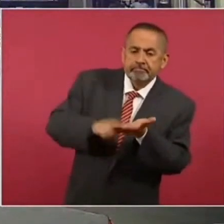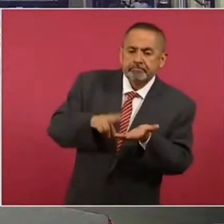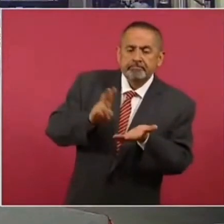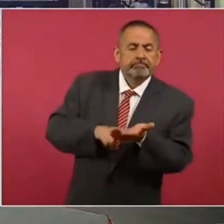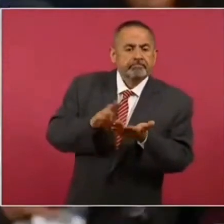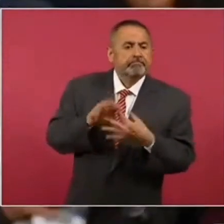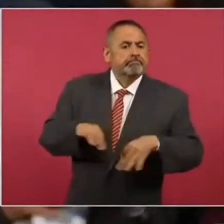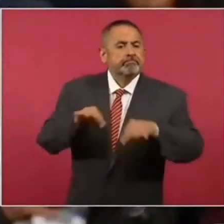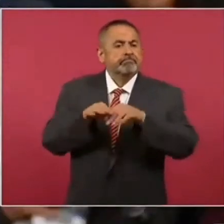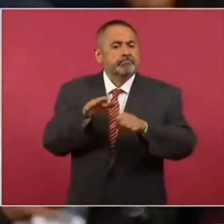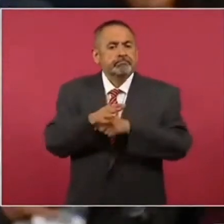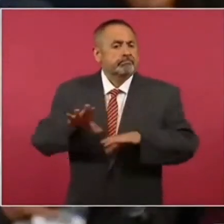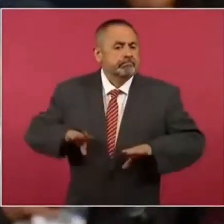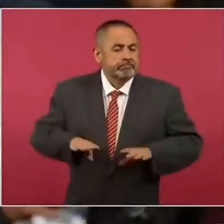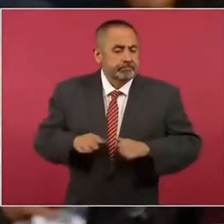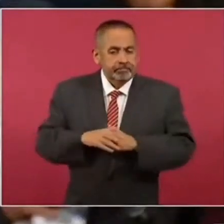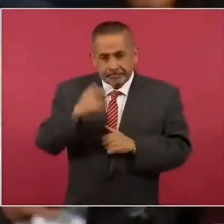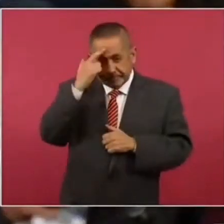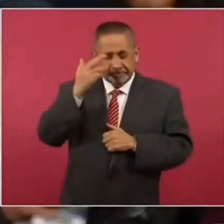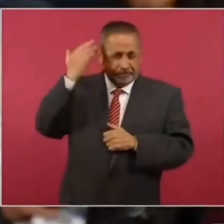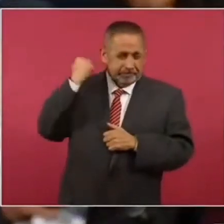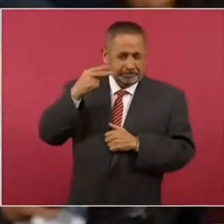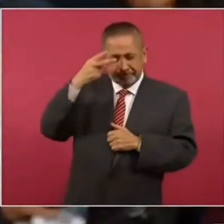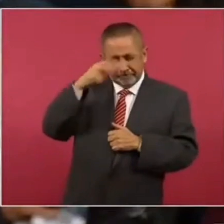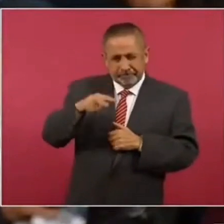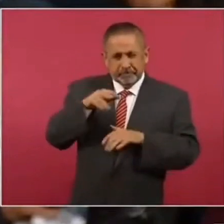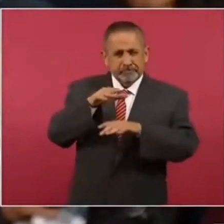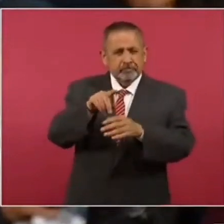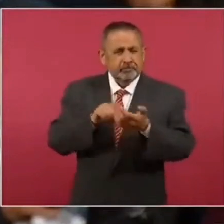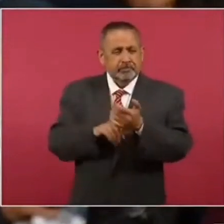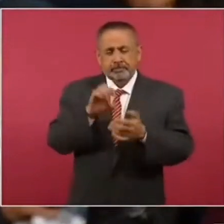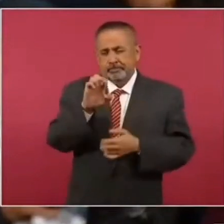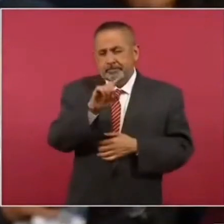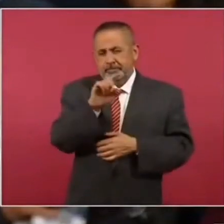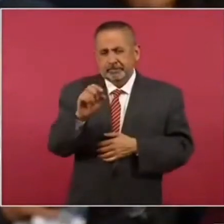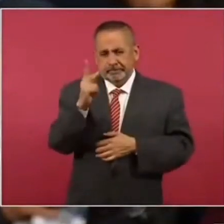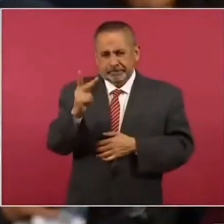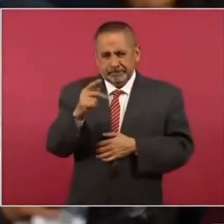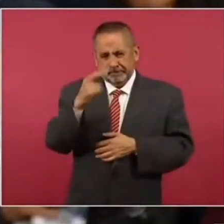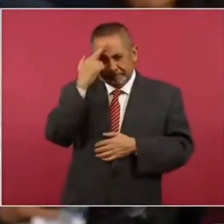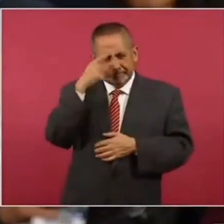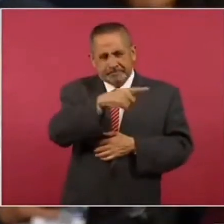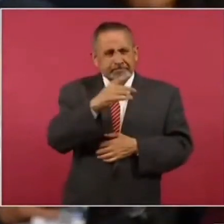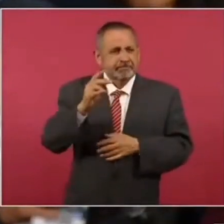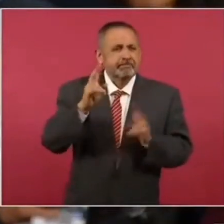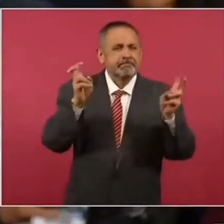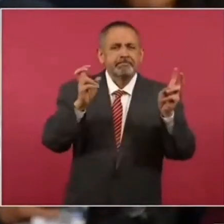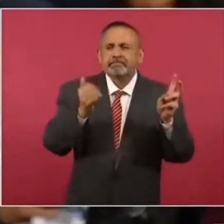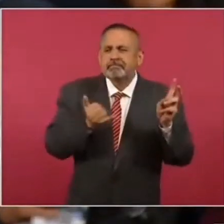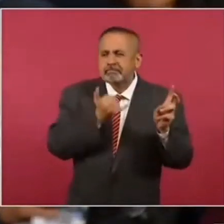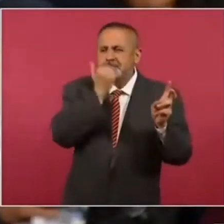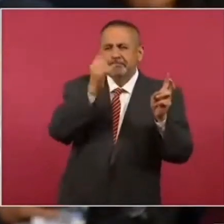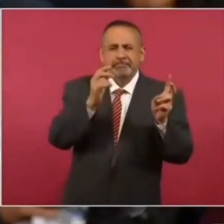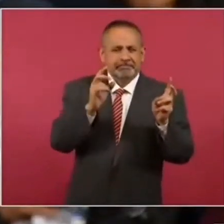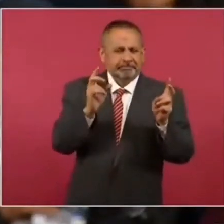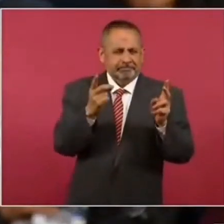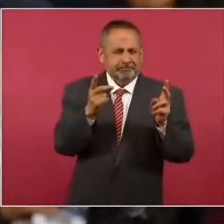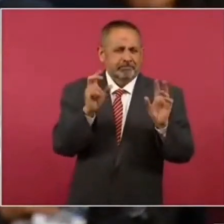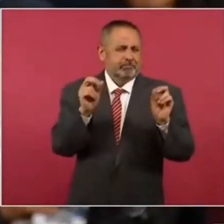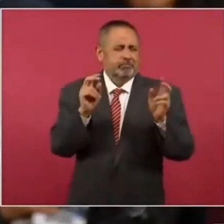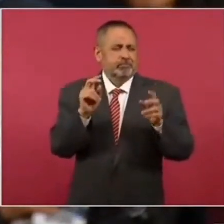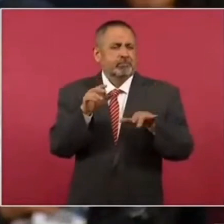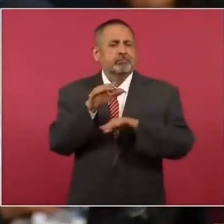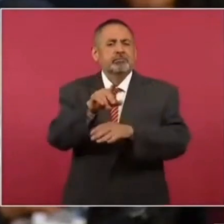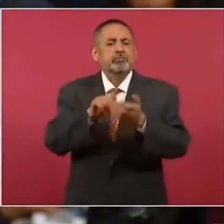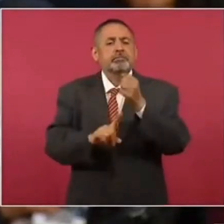un contexto en aquel momento México de la crisis de Ernesto Zedillo, que se conoció como el error de diciembre o el efecto tequila,